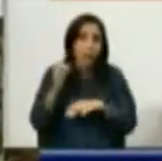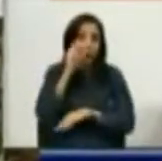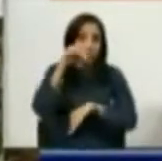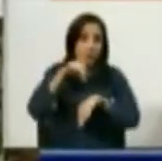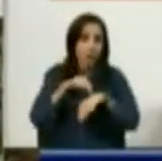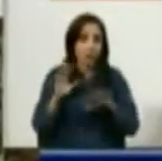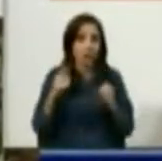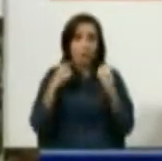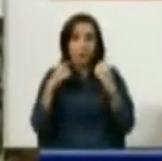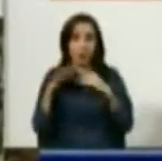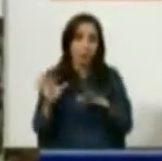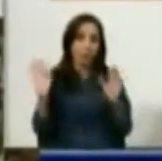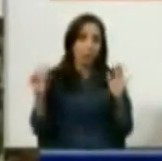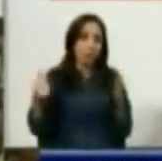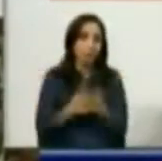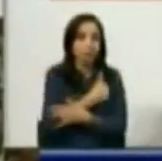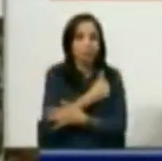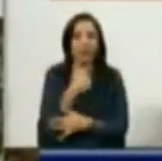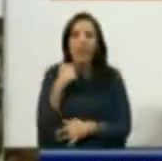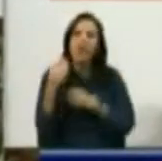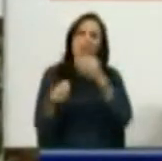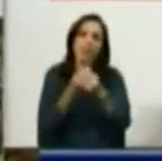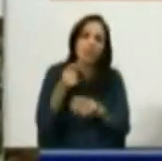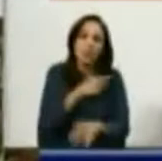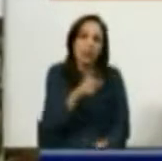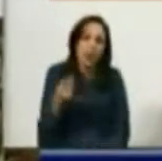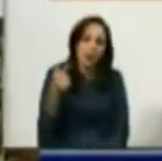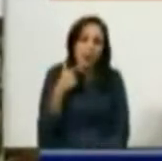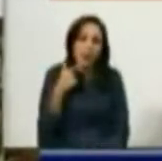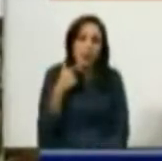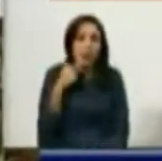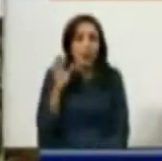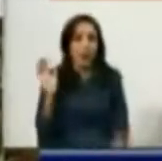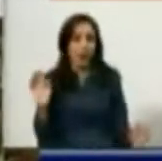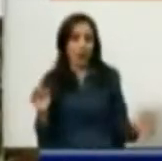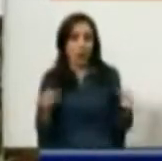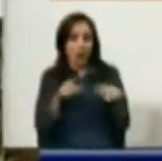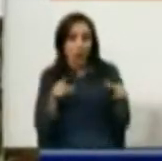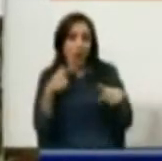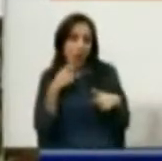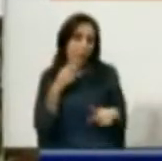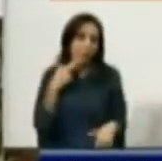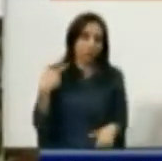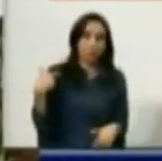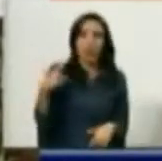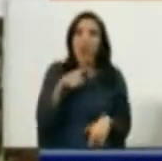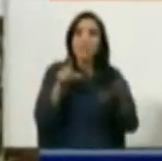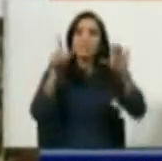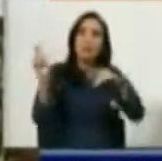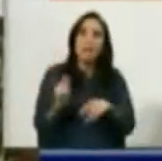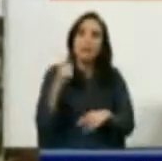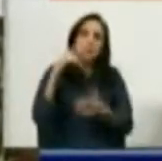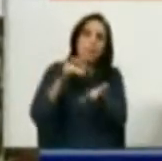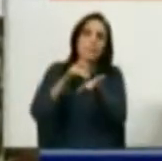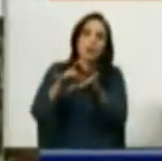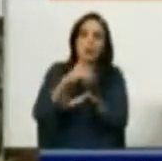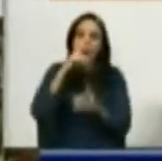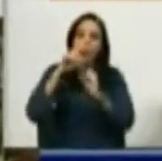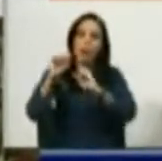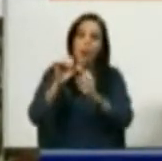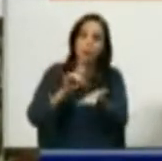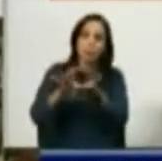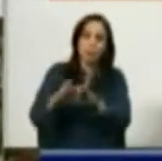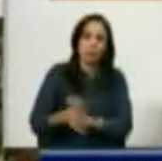qué hicieron ellos en su arrogancia en seis meses te vas nicolágeno salió el señor aquel